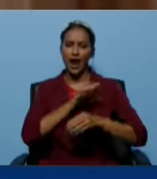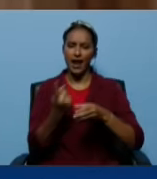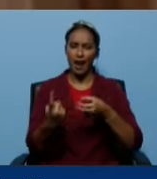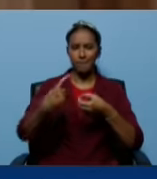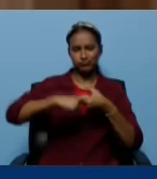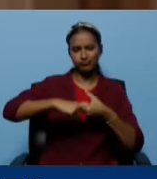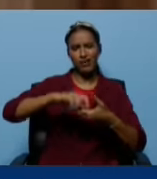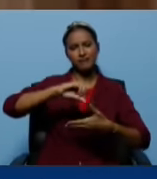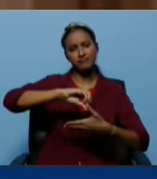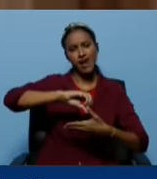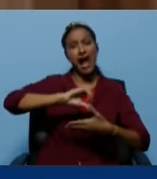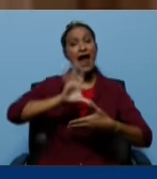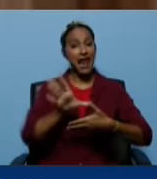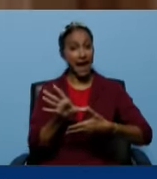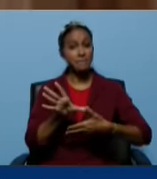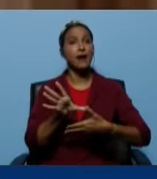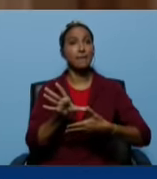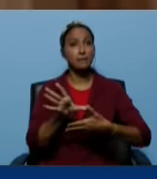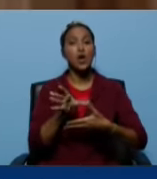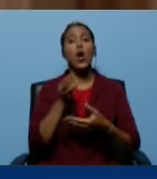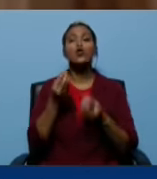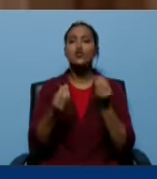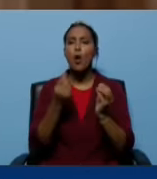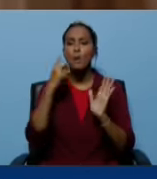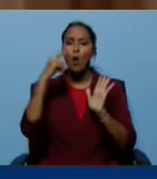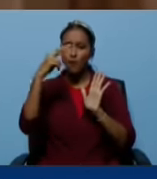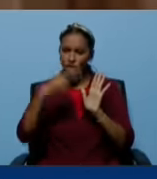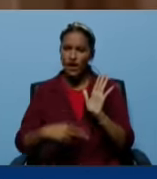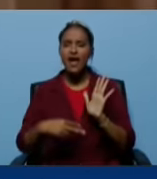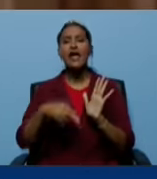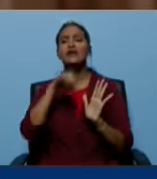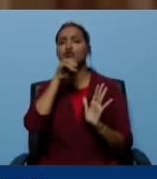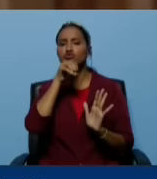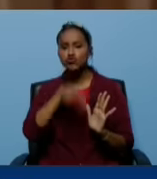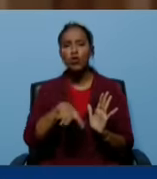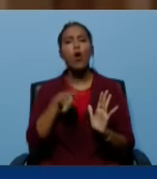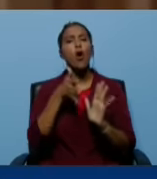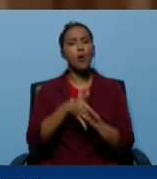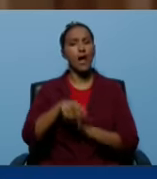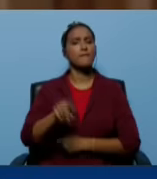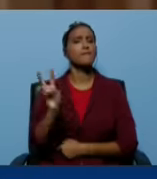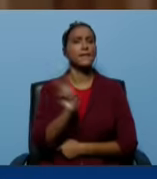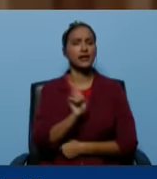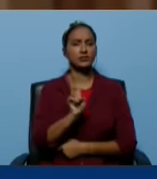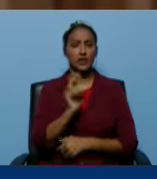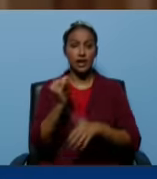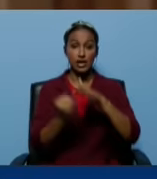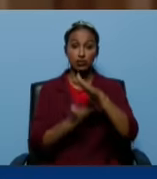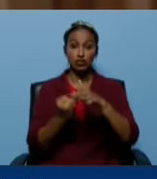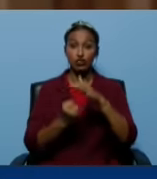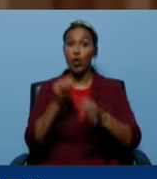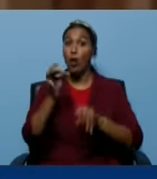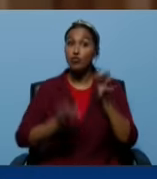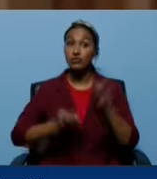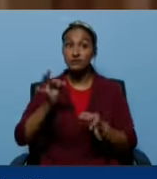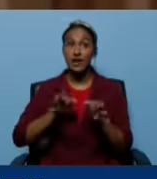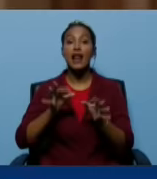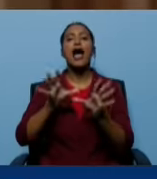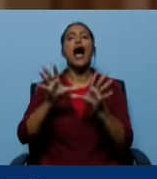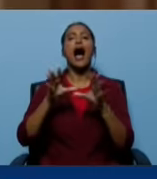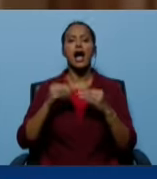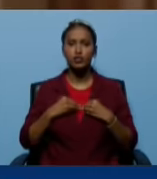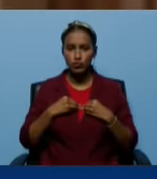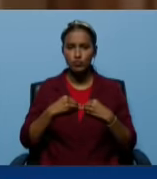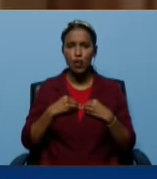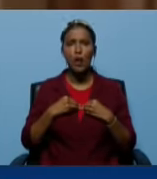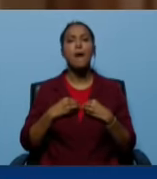de cómo la institucionalidad venezolana asumió el desafío de tranquilizar y de